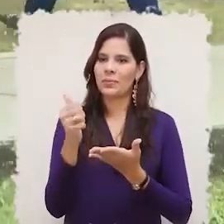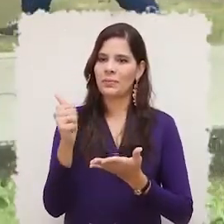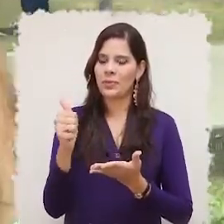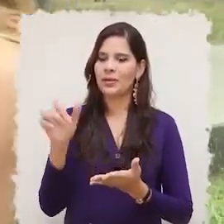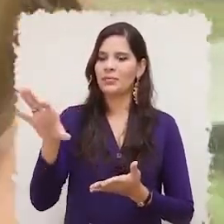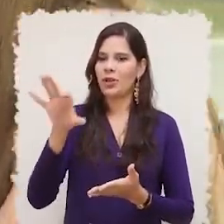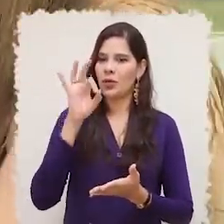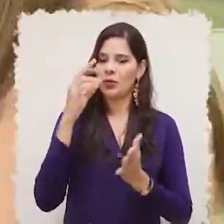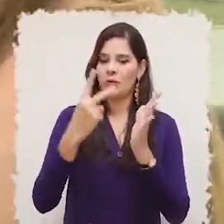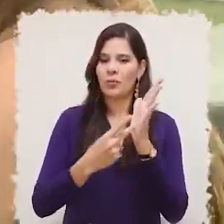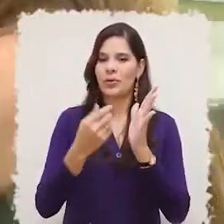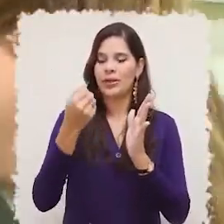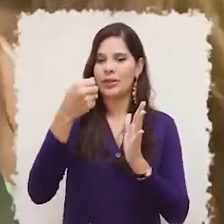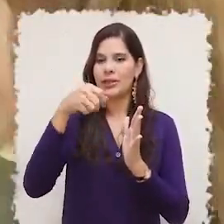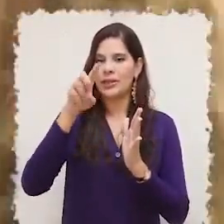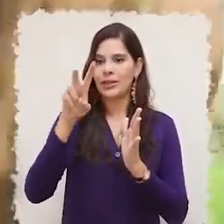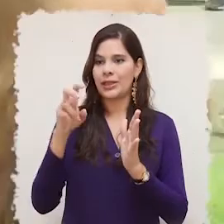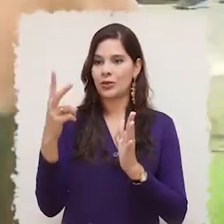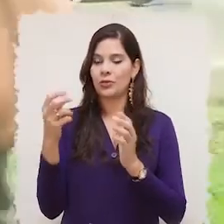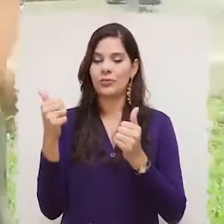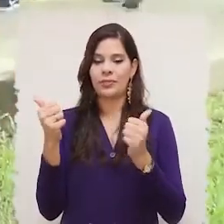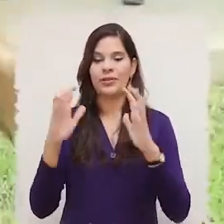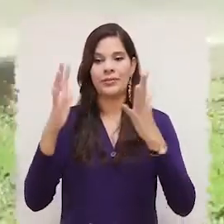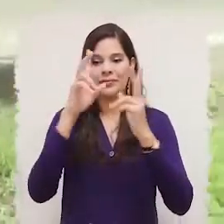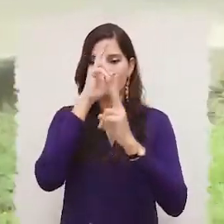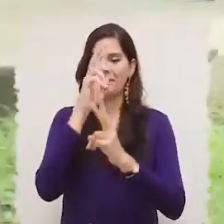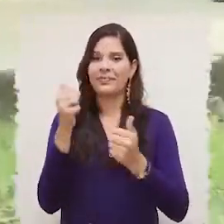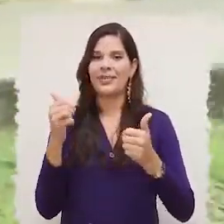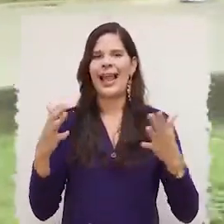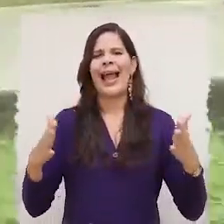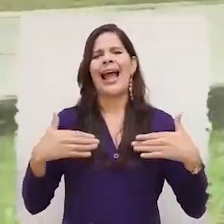de 2018.